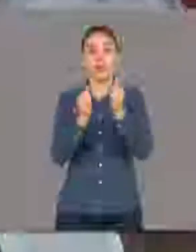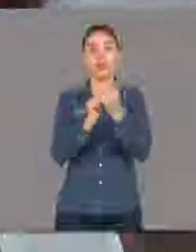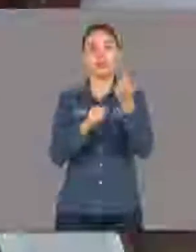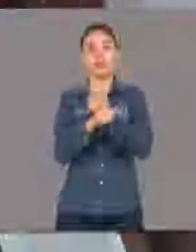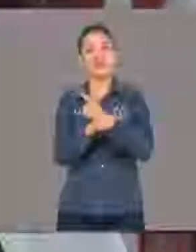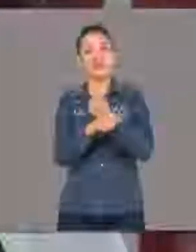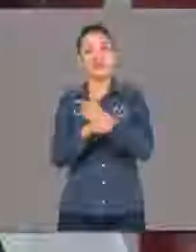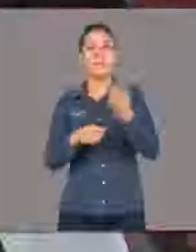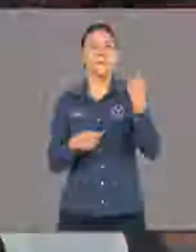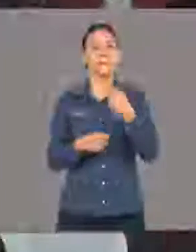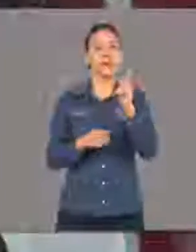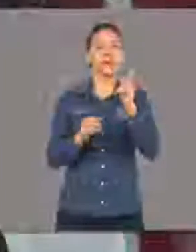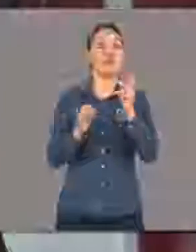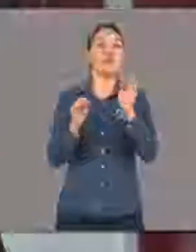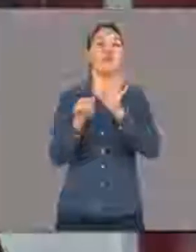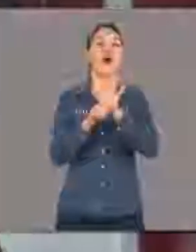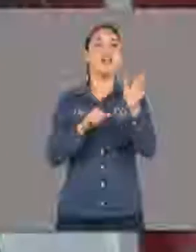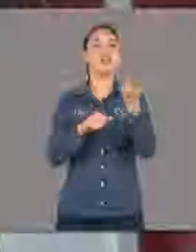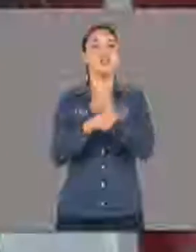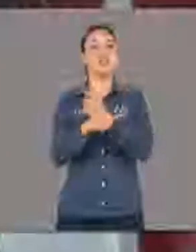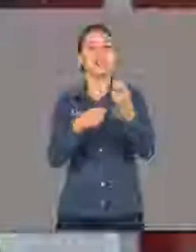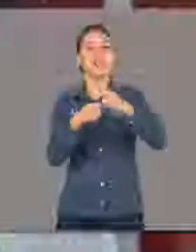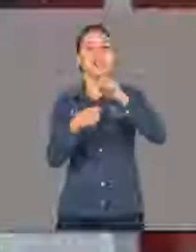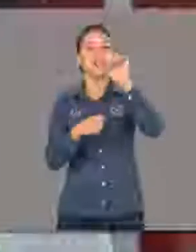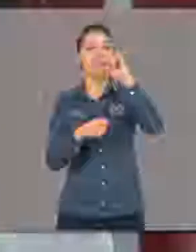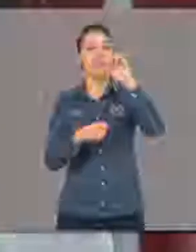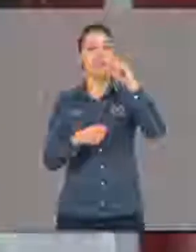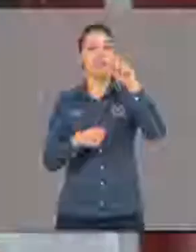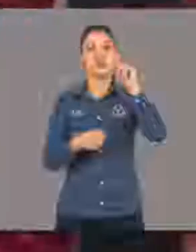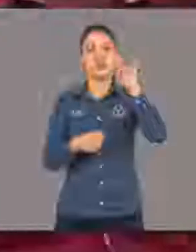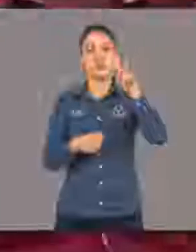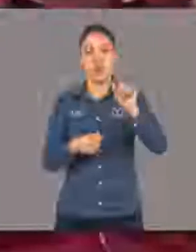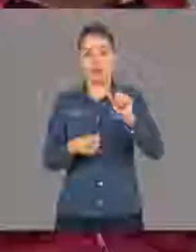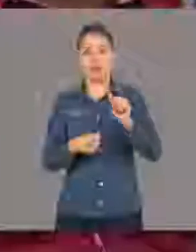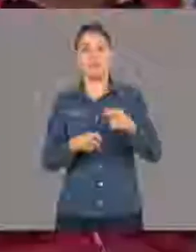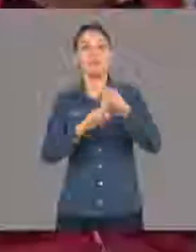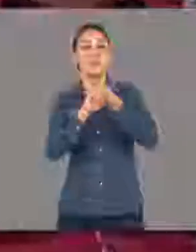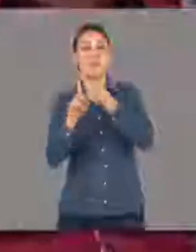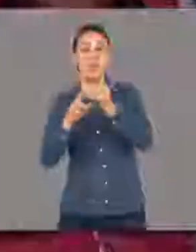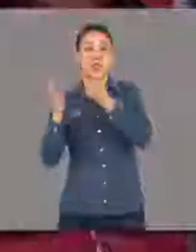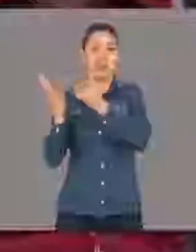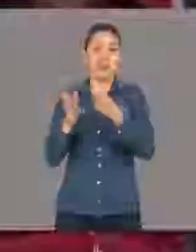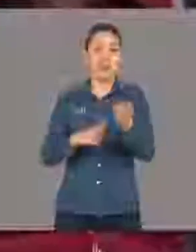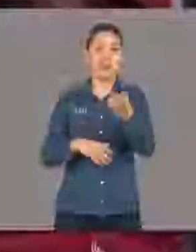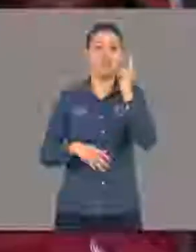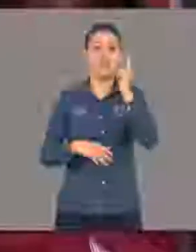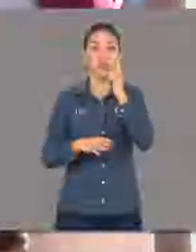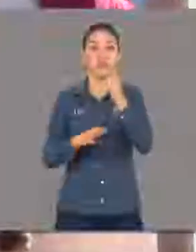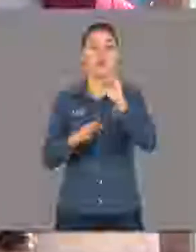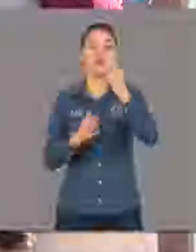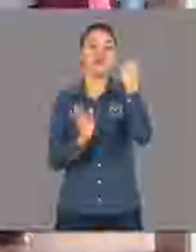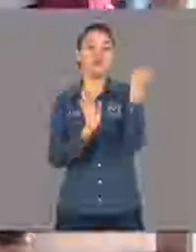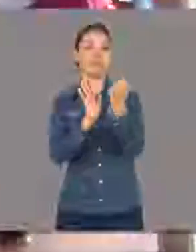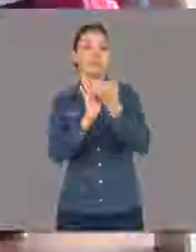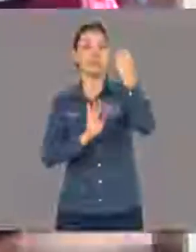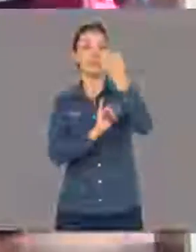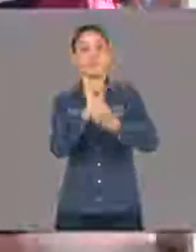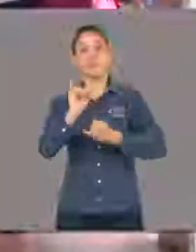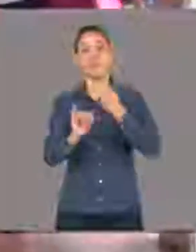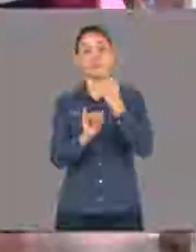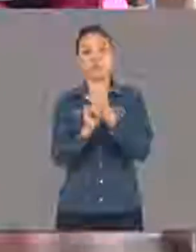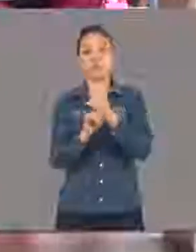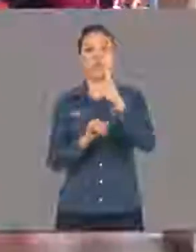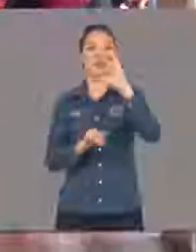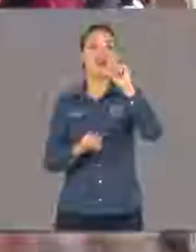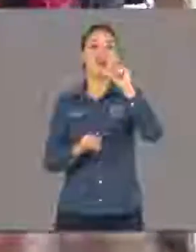de licenciatura principalmente licenciatura ejecutiva Dentro de sus planes que son diversificados prevalecen la acreditación internacional para lo